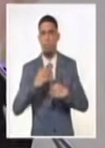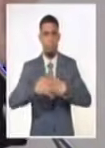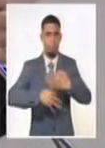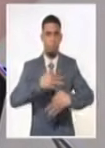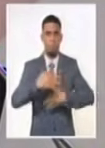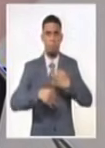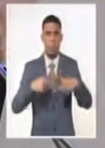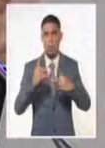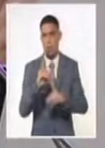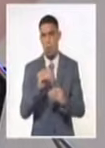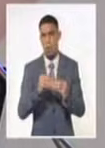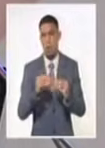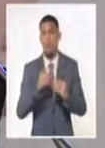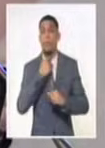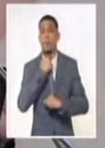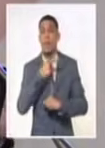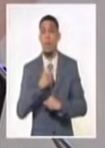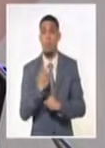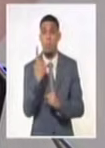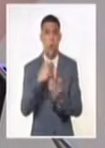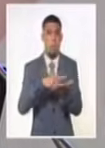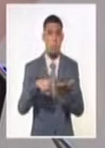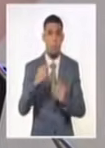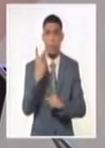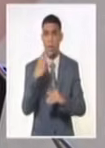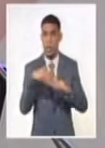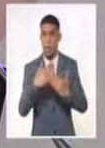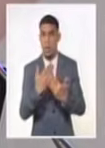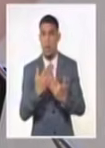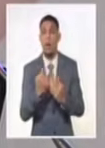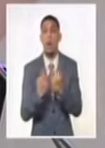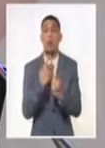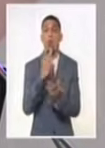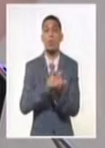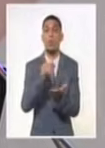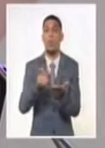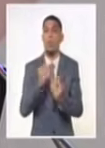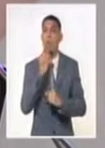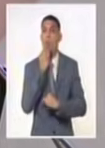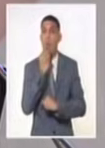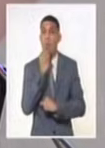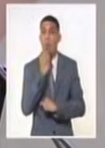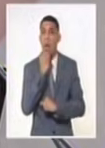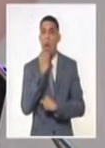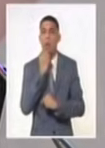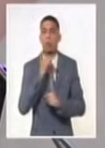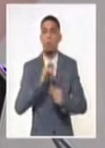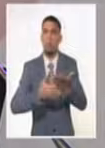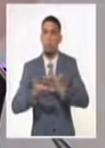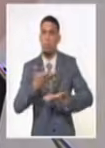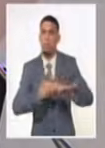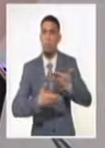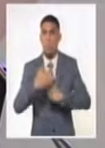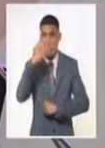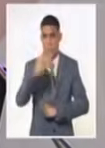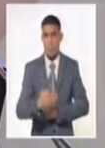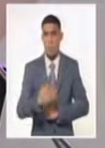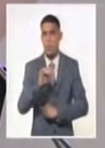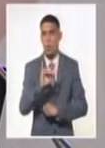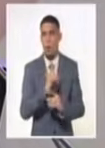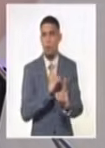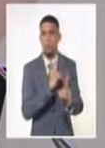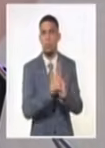cierto tiempo los estudiantes, o la mayor parte de los estudiantes, tienen la oportunidad de tener intercambios presenciales con sus